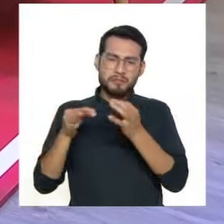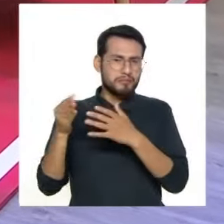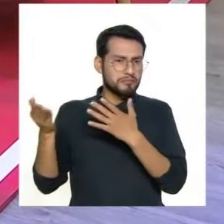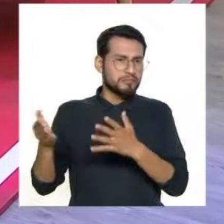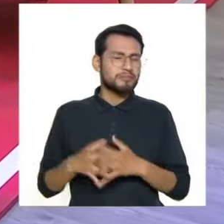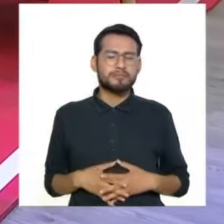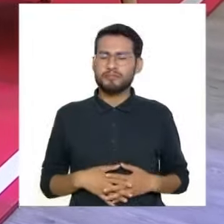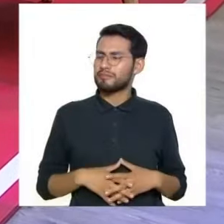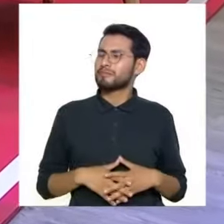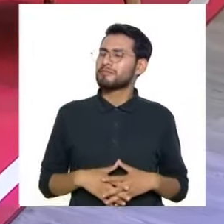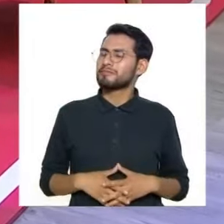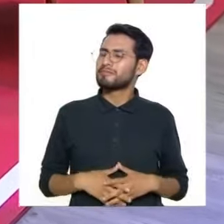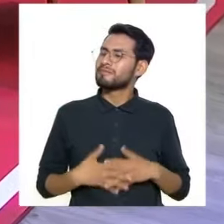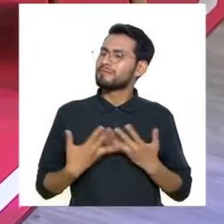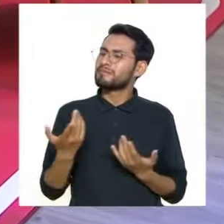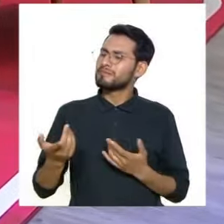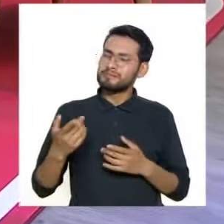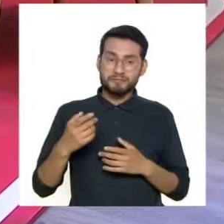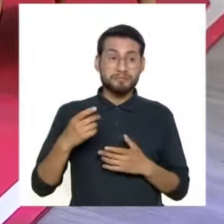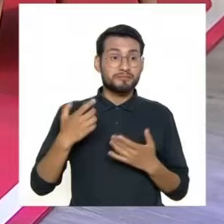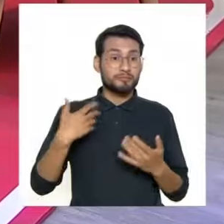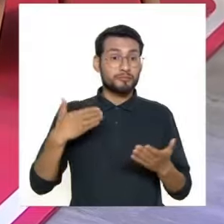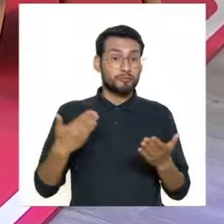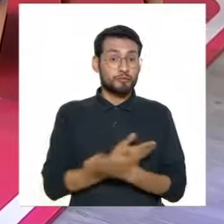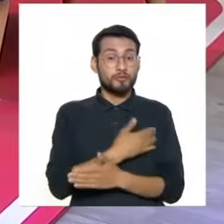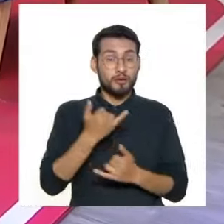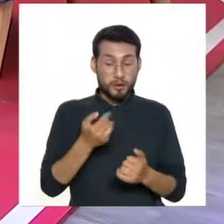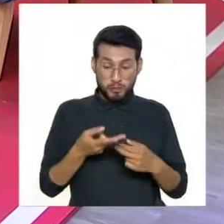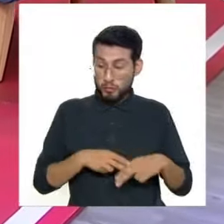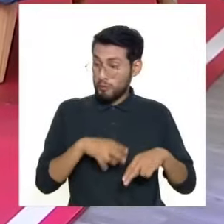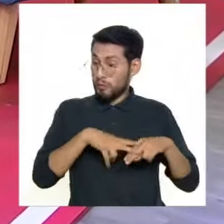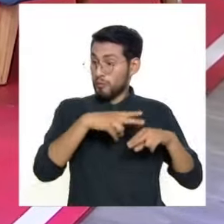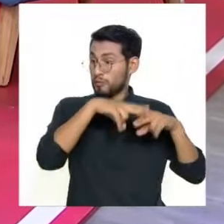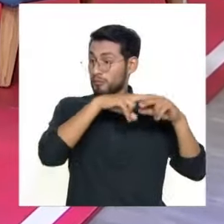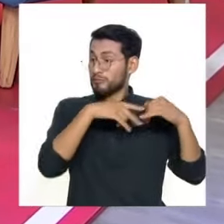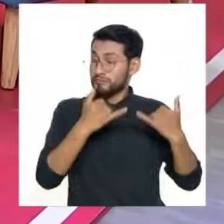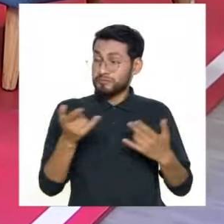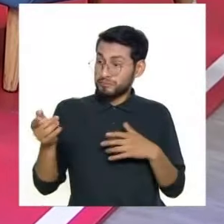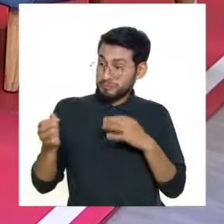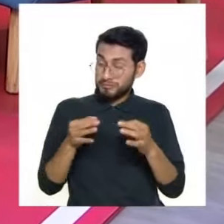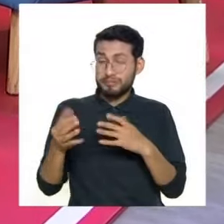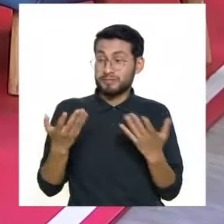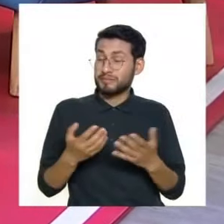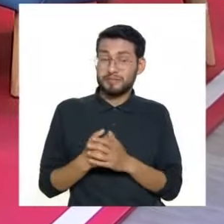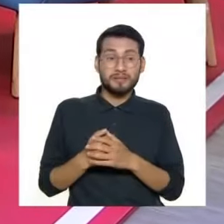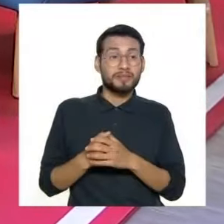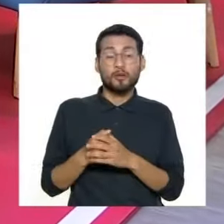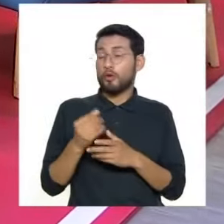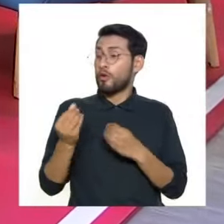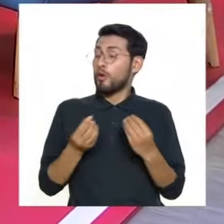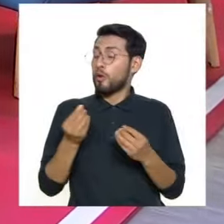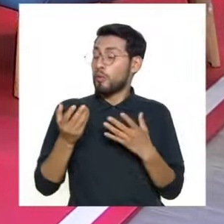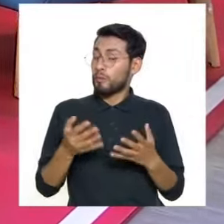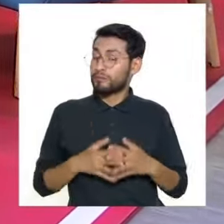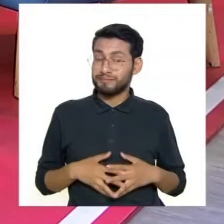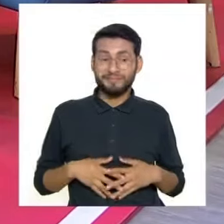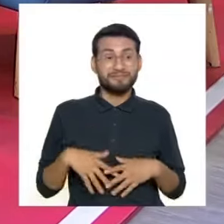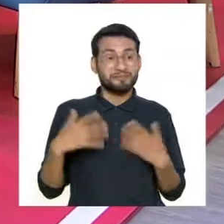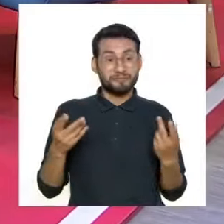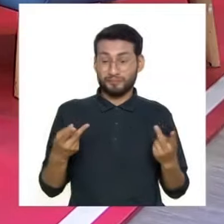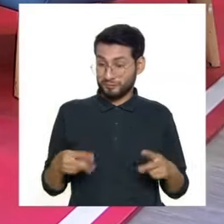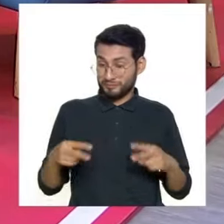acerca de de esto que es un nuevo fenómeno el incremento me contabas ahora fuera de cámaras de de cómo está